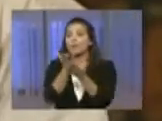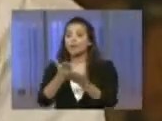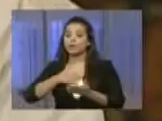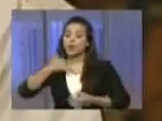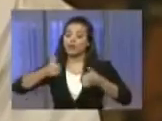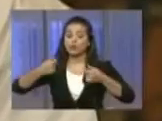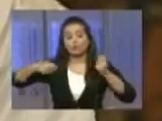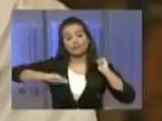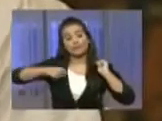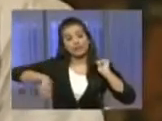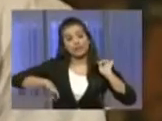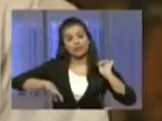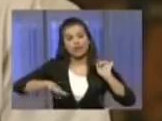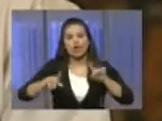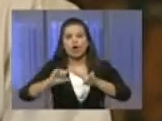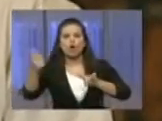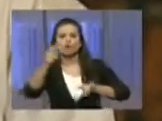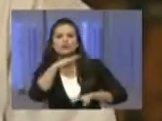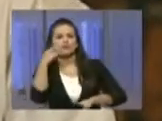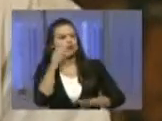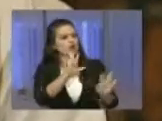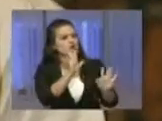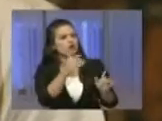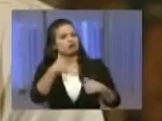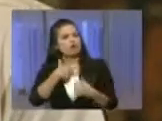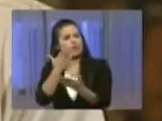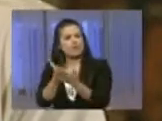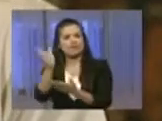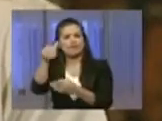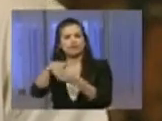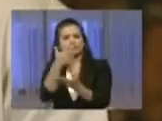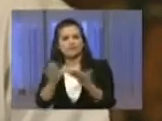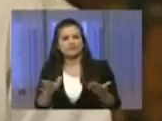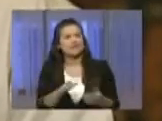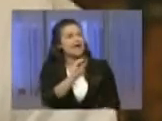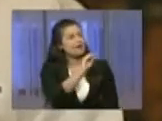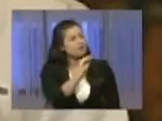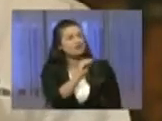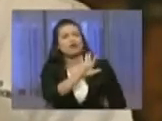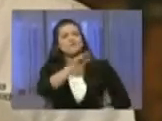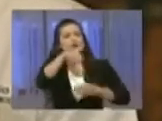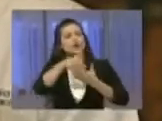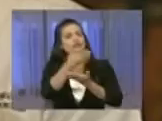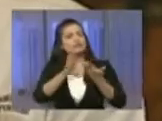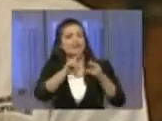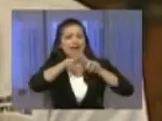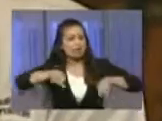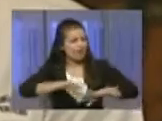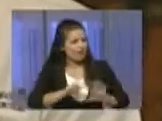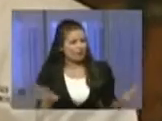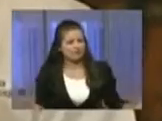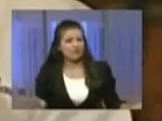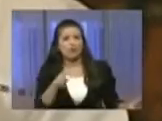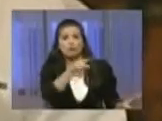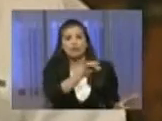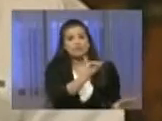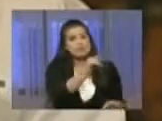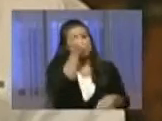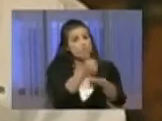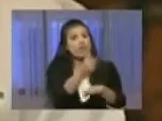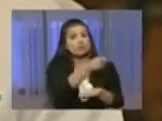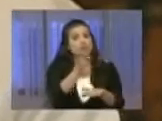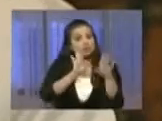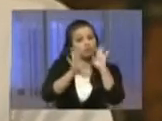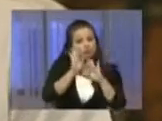que su candidatura es el referendo el referendo falleció feneció primero lo enfermaron gravemente de fraude es decir es